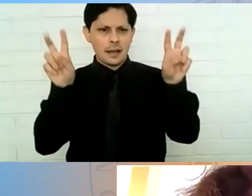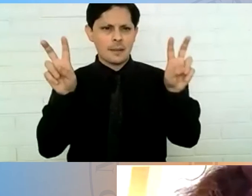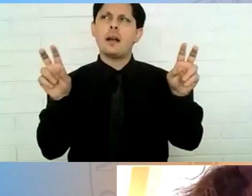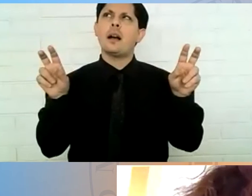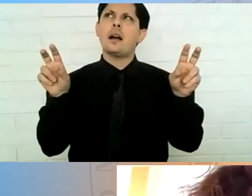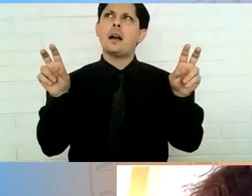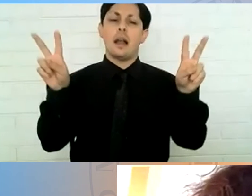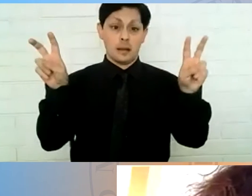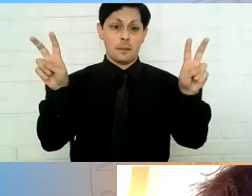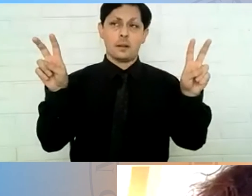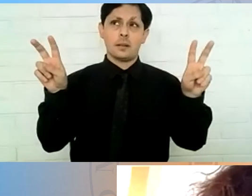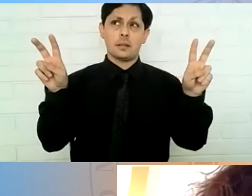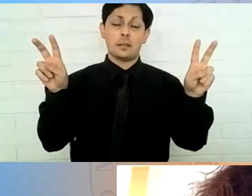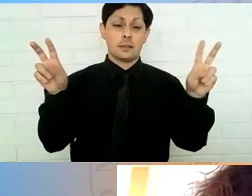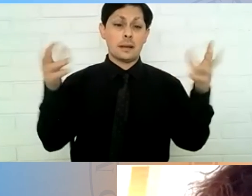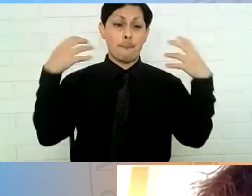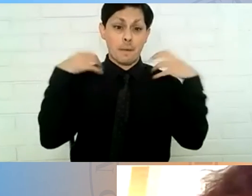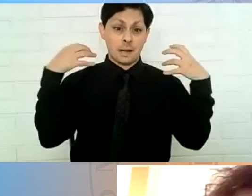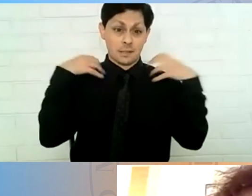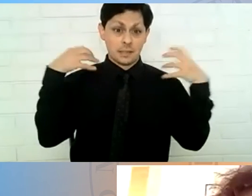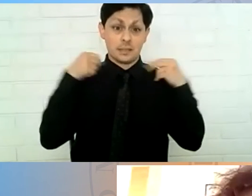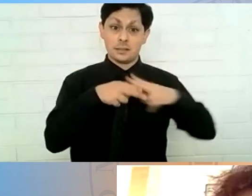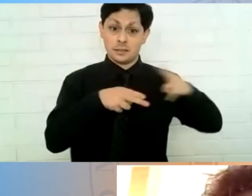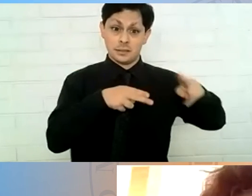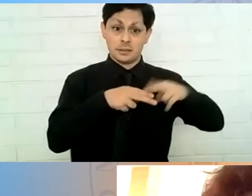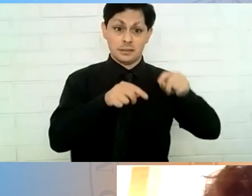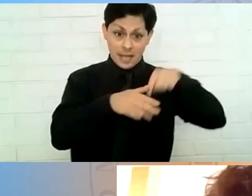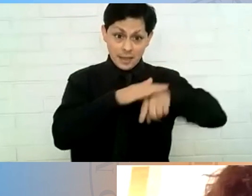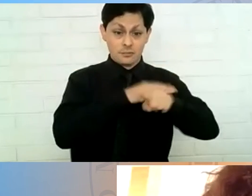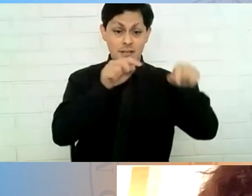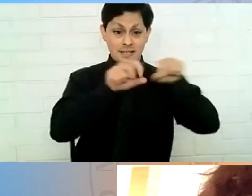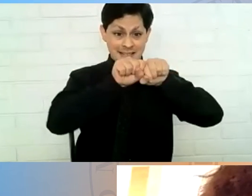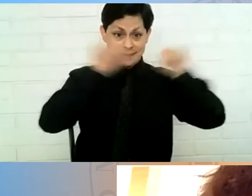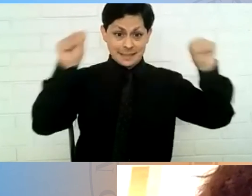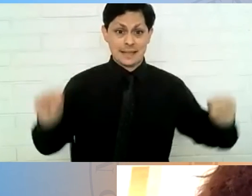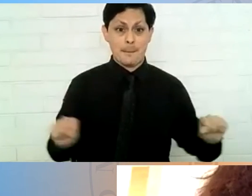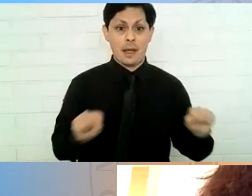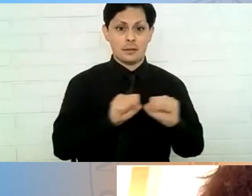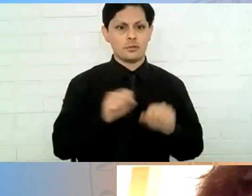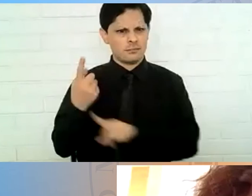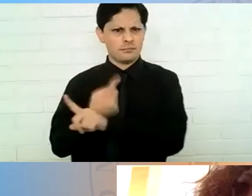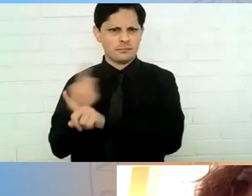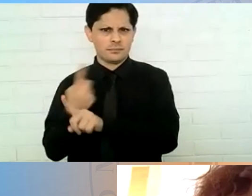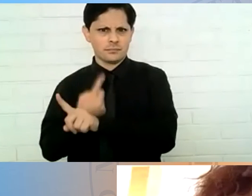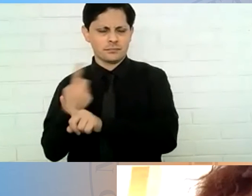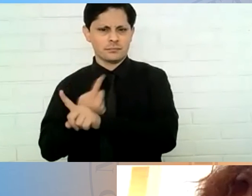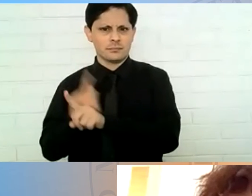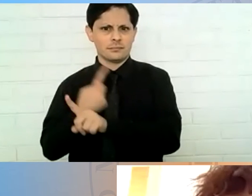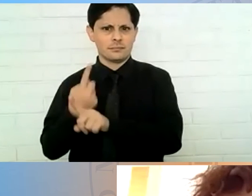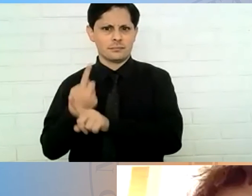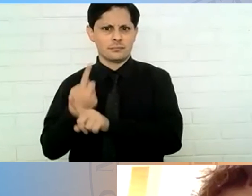cierto?, en este sistema, es tan difícil, y también a veces lo converso con mis estudiantes. Nuestras estudiantes nos